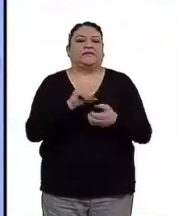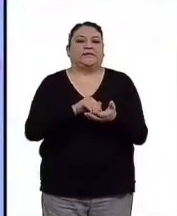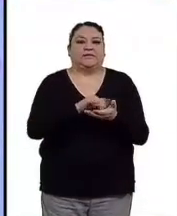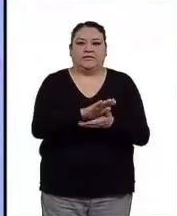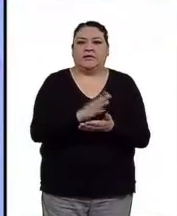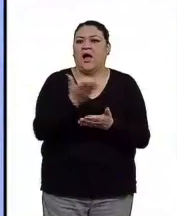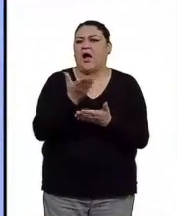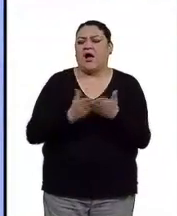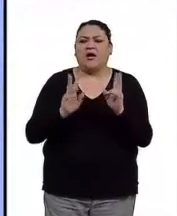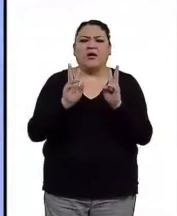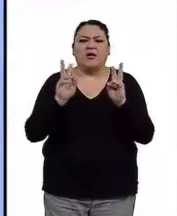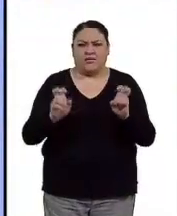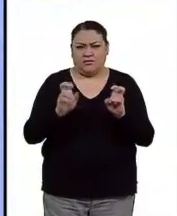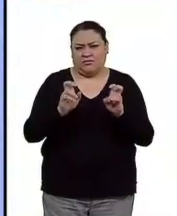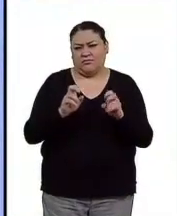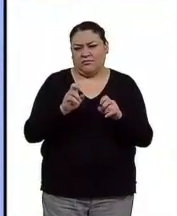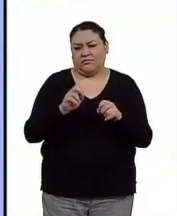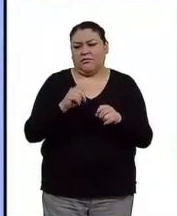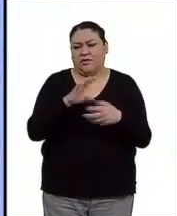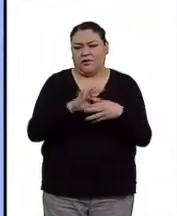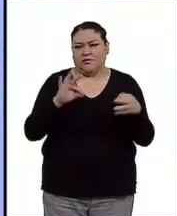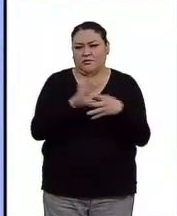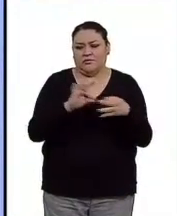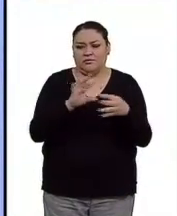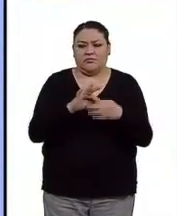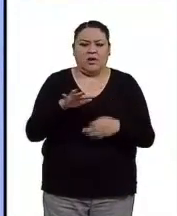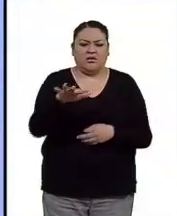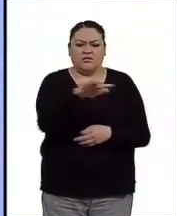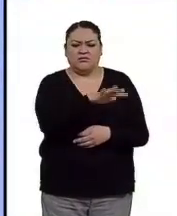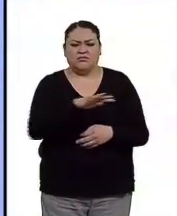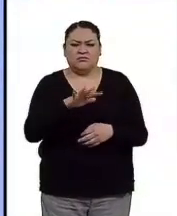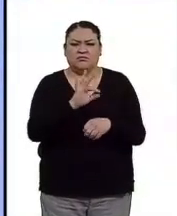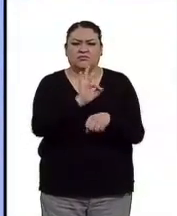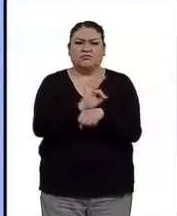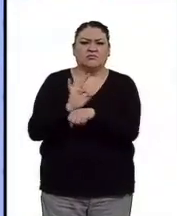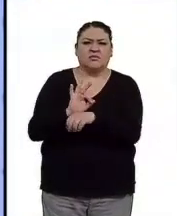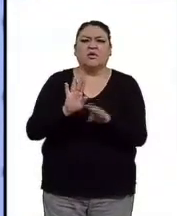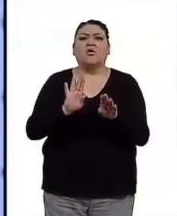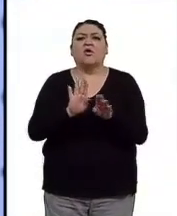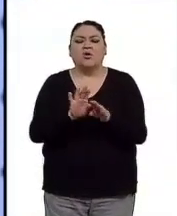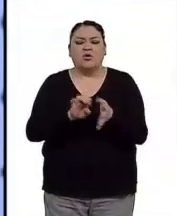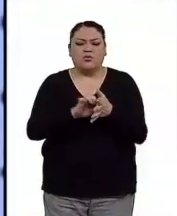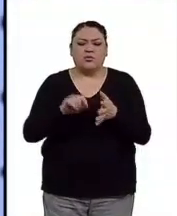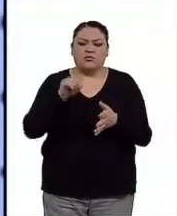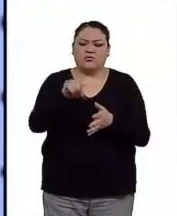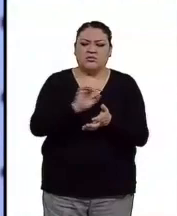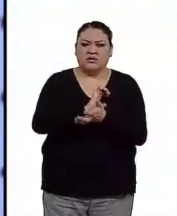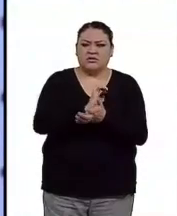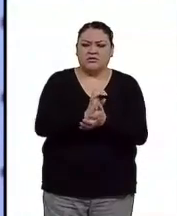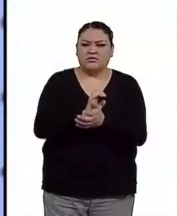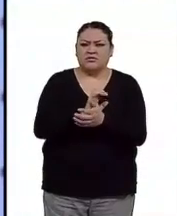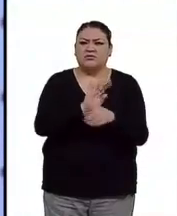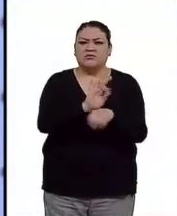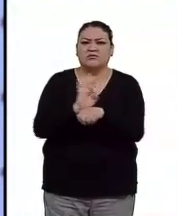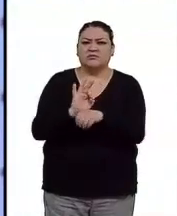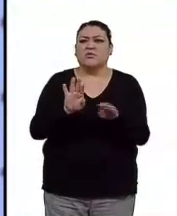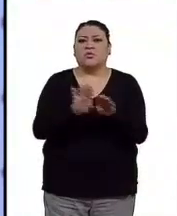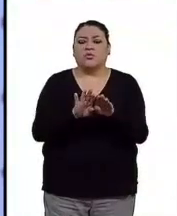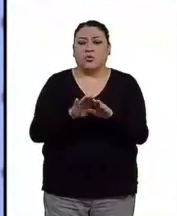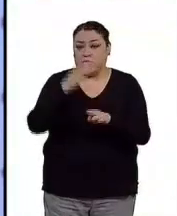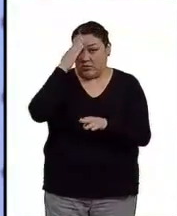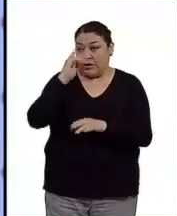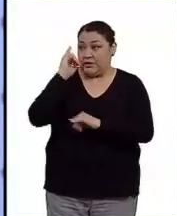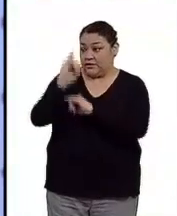poco el tema de la protección de este tipo de prácticas discriminatorias de las mujeres, empezando un poco por el contexto